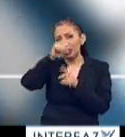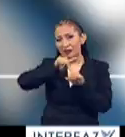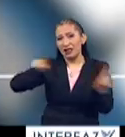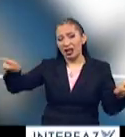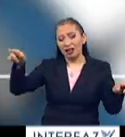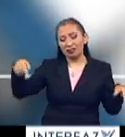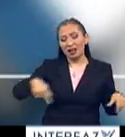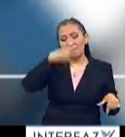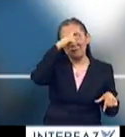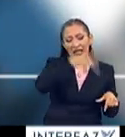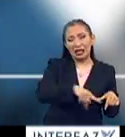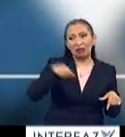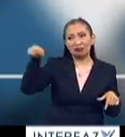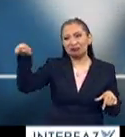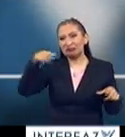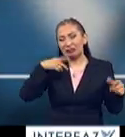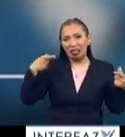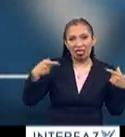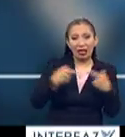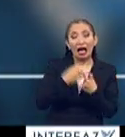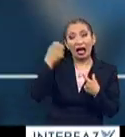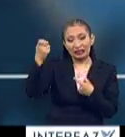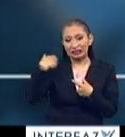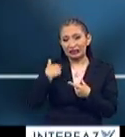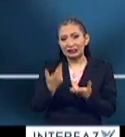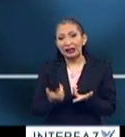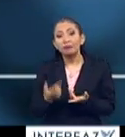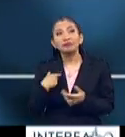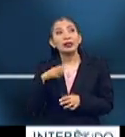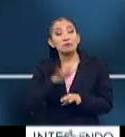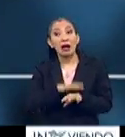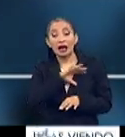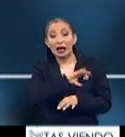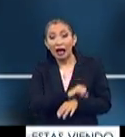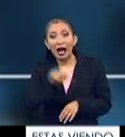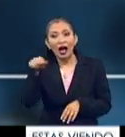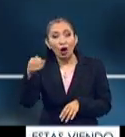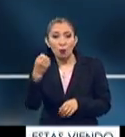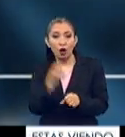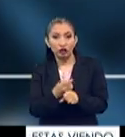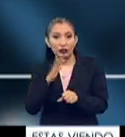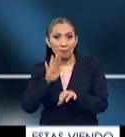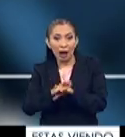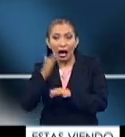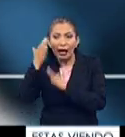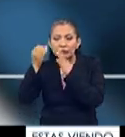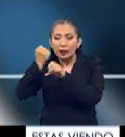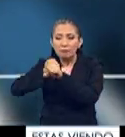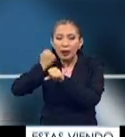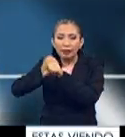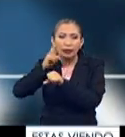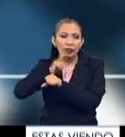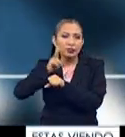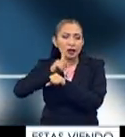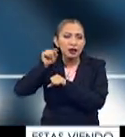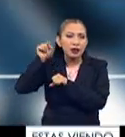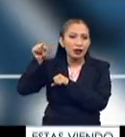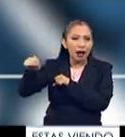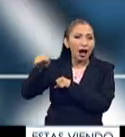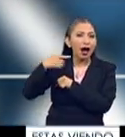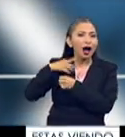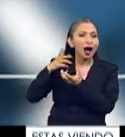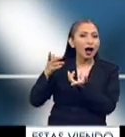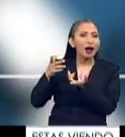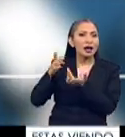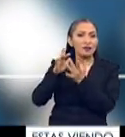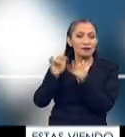diferente a México. Eso es lo que más me gustó, fue, por ejemplo, que tuve la oportunidad de hacer unas prácticas y las prácticas las realicé